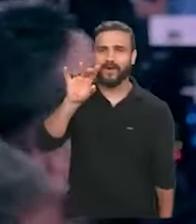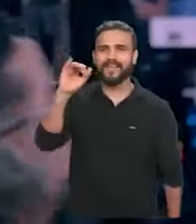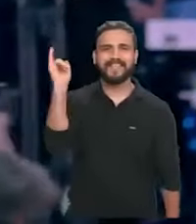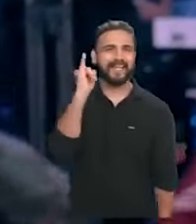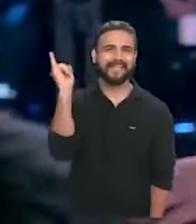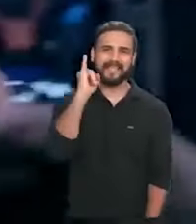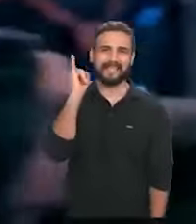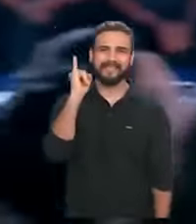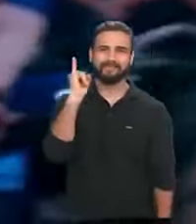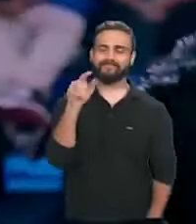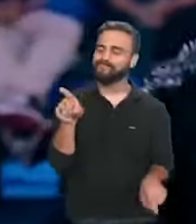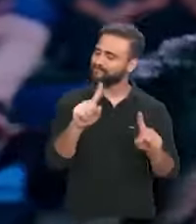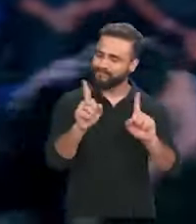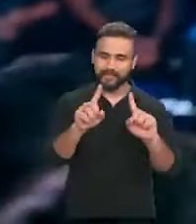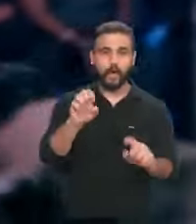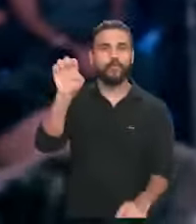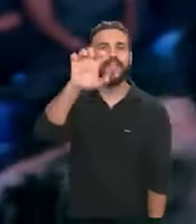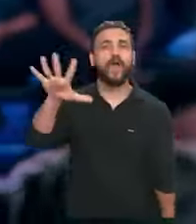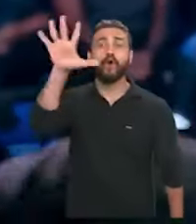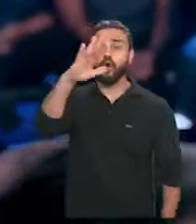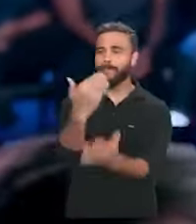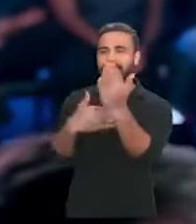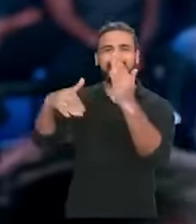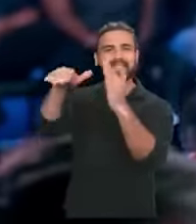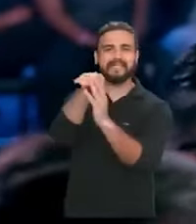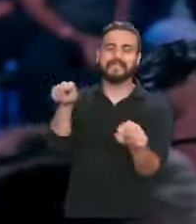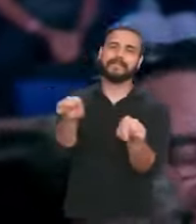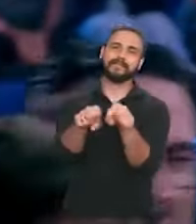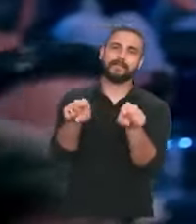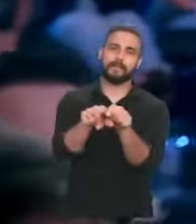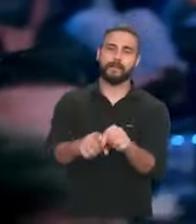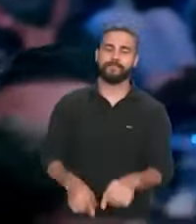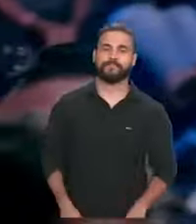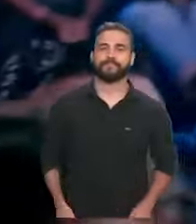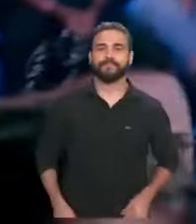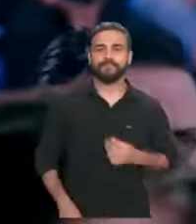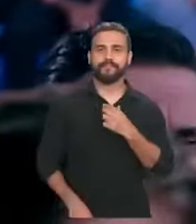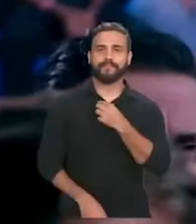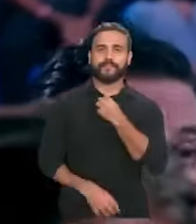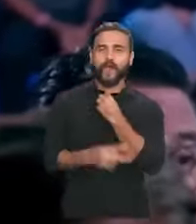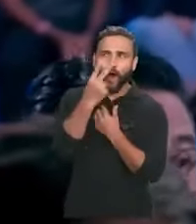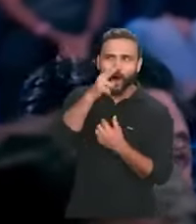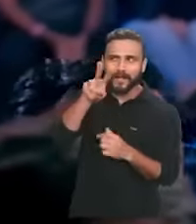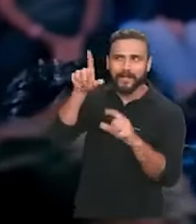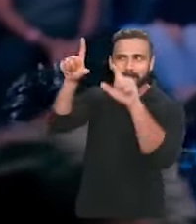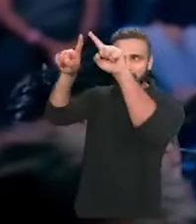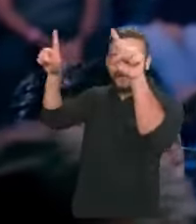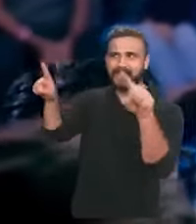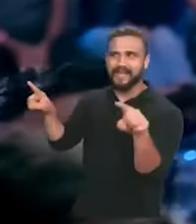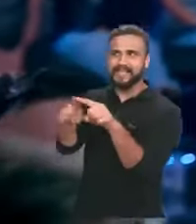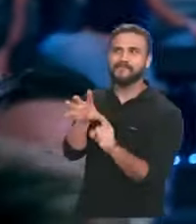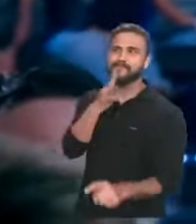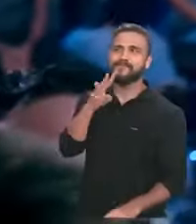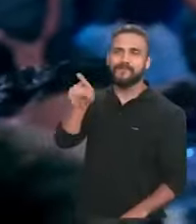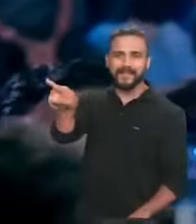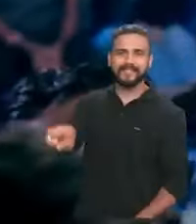Júnior, eu tenho uma surpresa para você. Olha para aquela tela ali, tem uma mensagem para você. Quero ver se você conhece. Solta o VT.